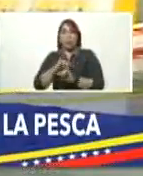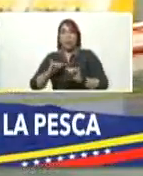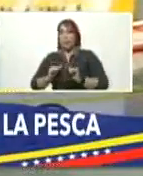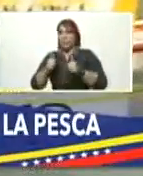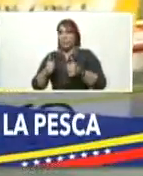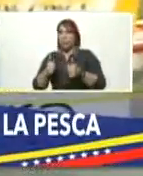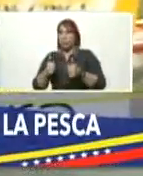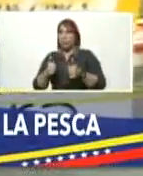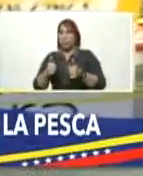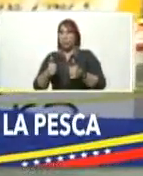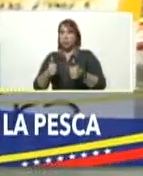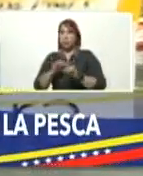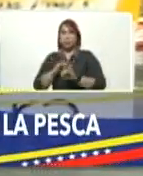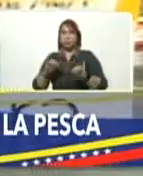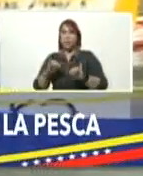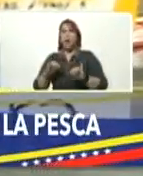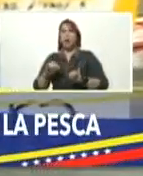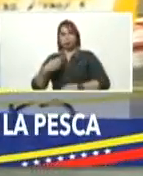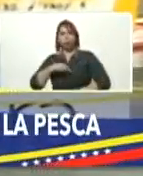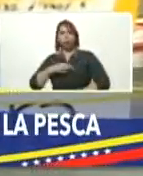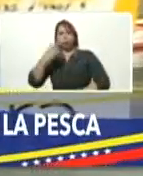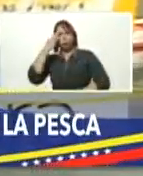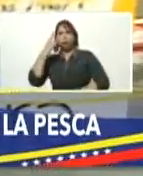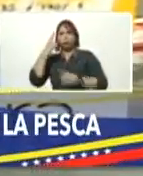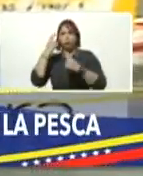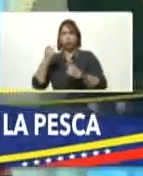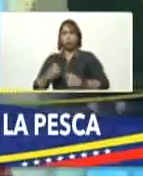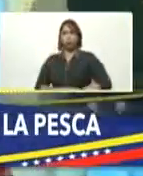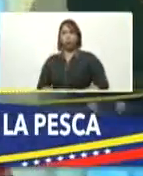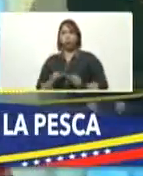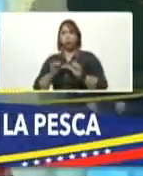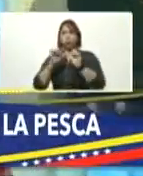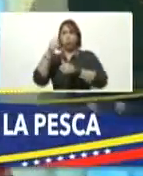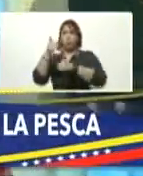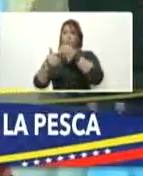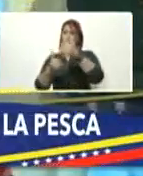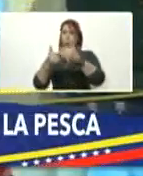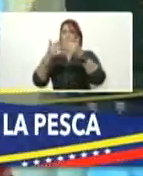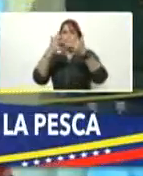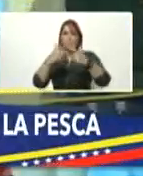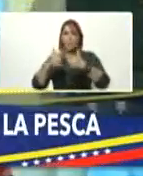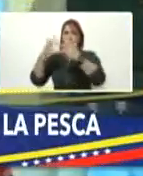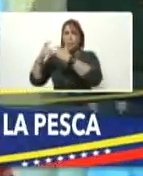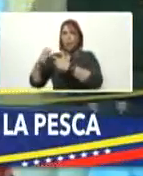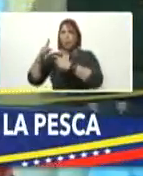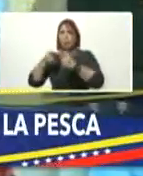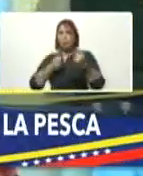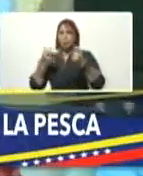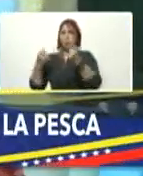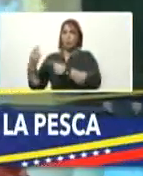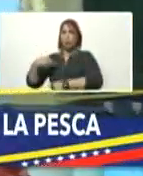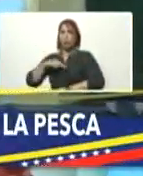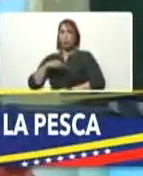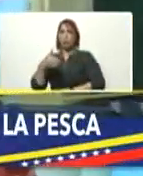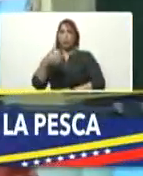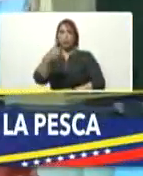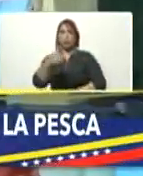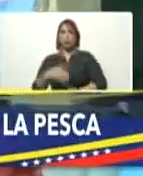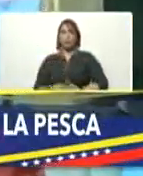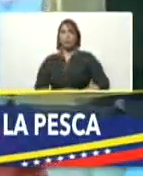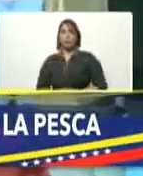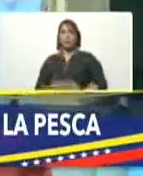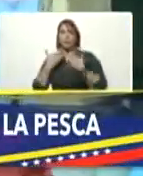ya arrancamos, ya estamos montadas en los patines para seguir produciendo, seguir procesando y seguir distribuyendo nuestra proteína pesquera.